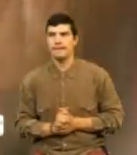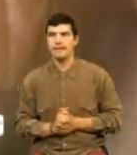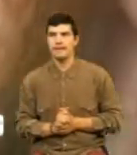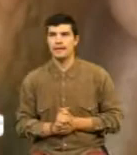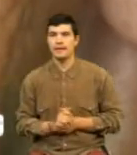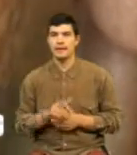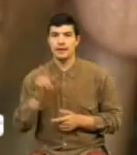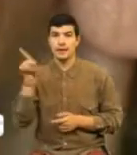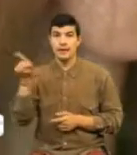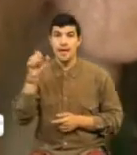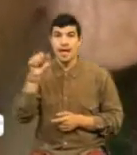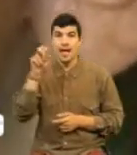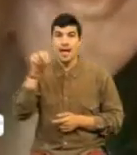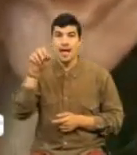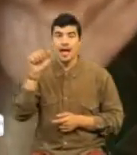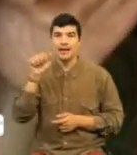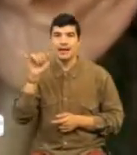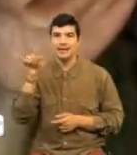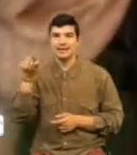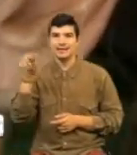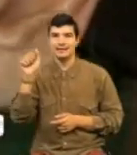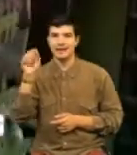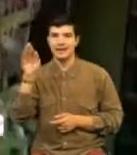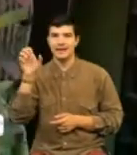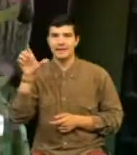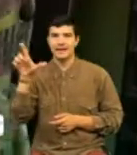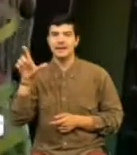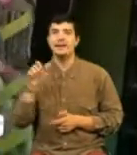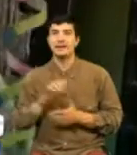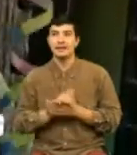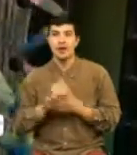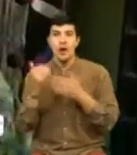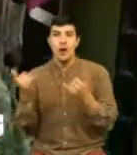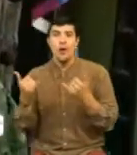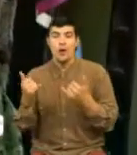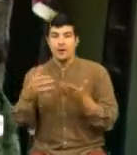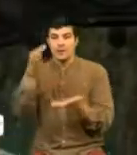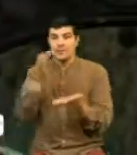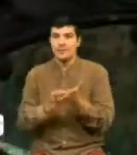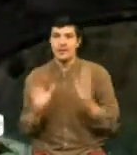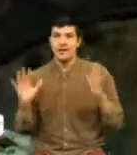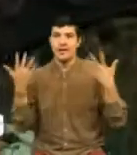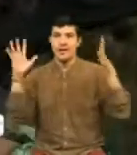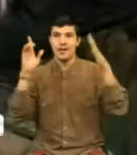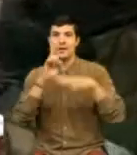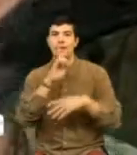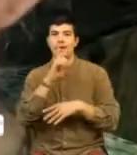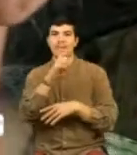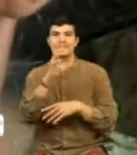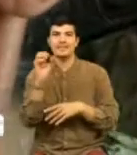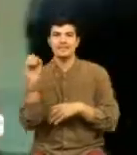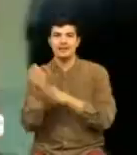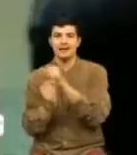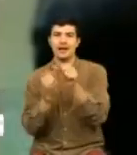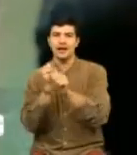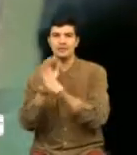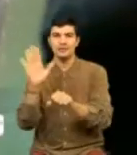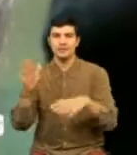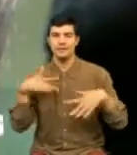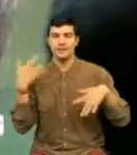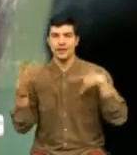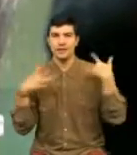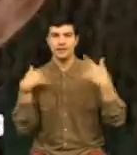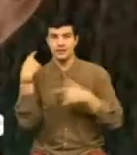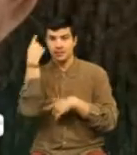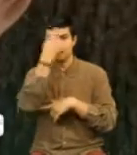Ella es Ana Isabel Acevedo, quien hoy llega a sus 100 años de felicidad. En su